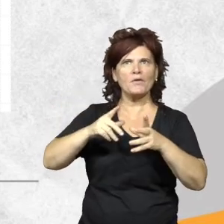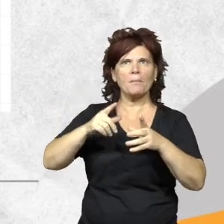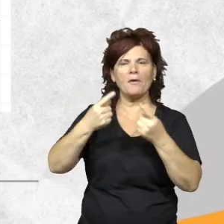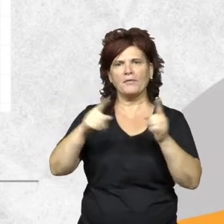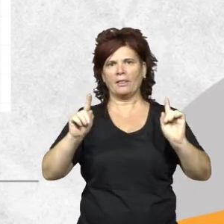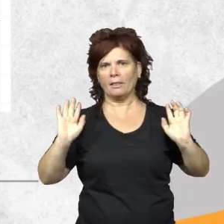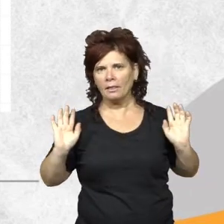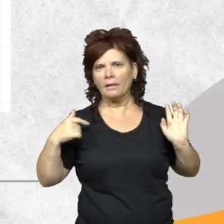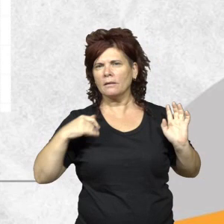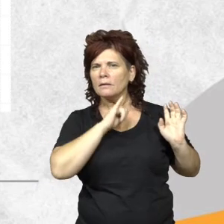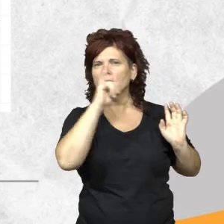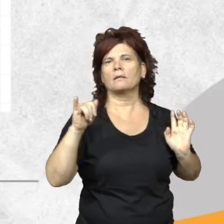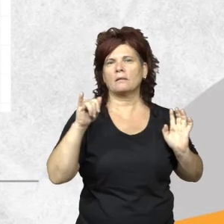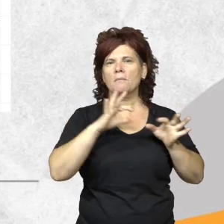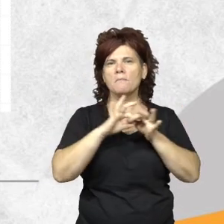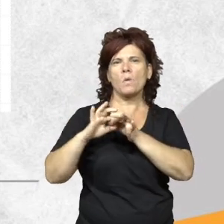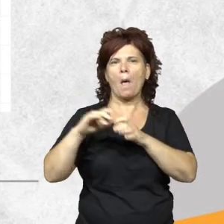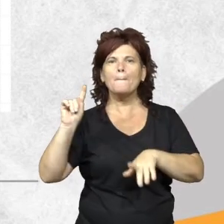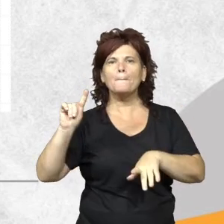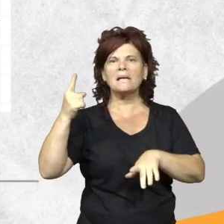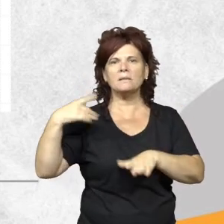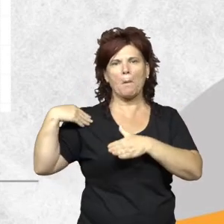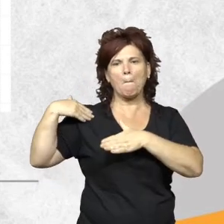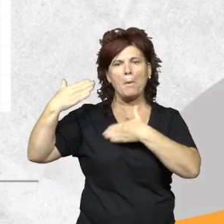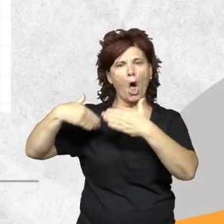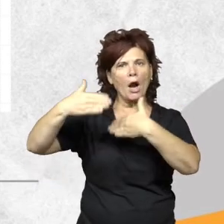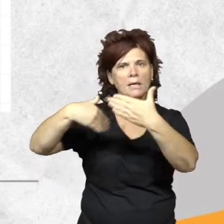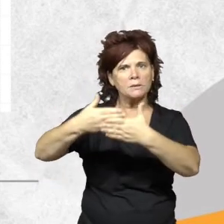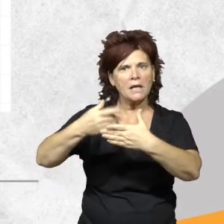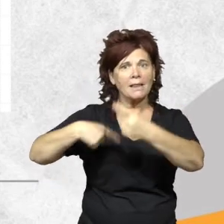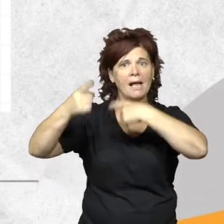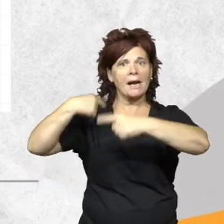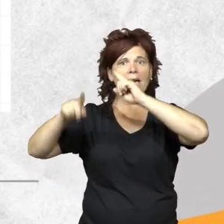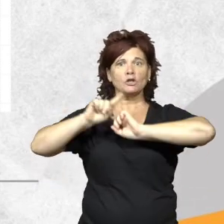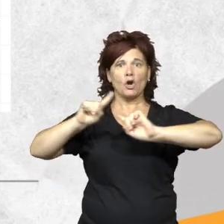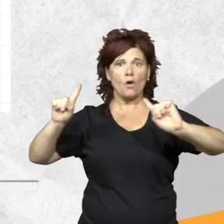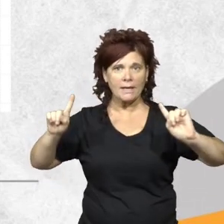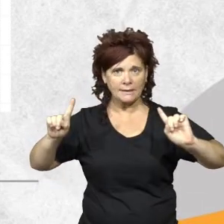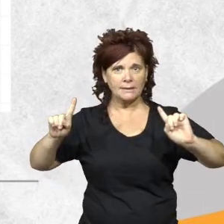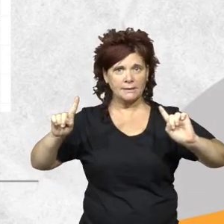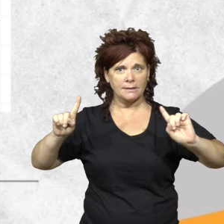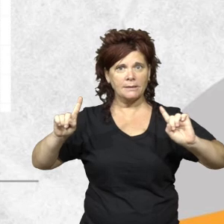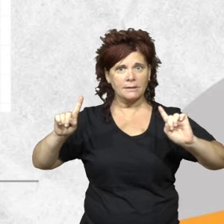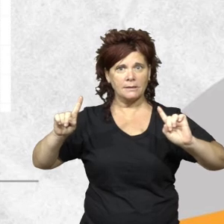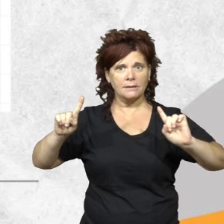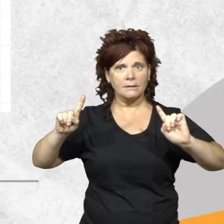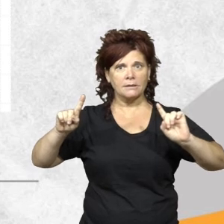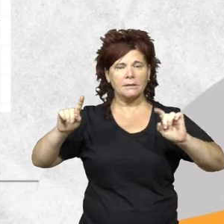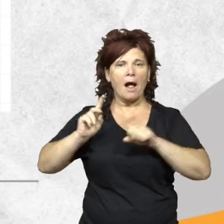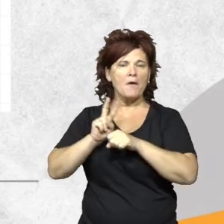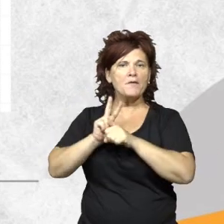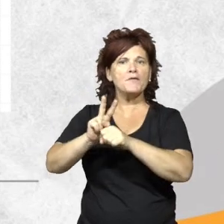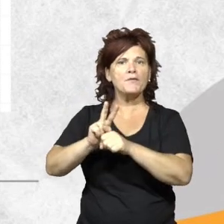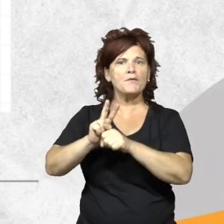refiero a los principios de progresividad, al principio de no regresión, al principio pro natura,